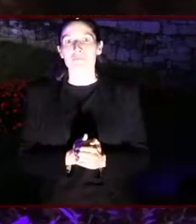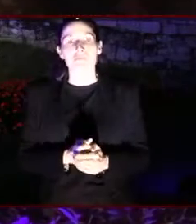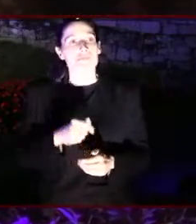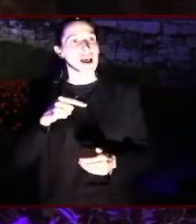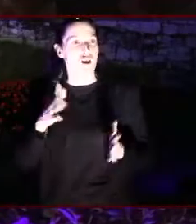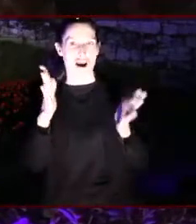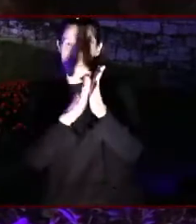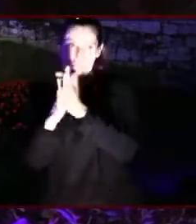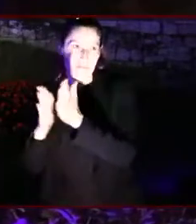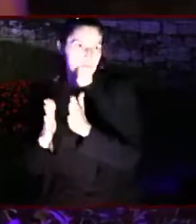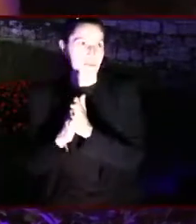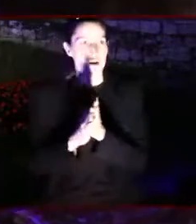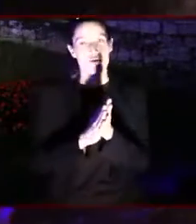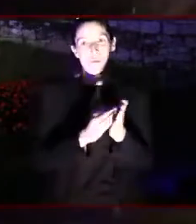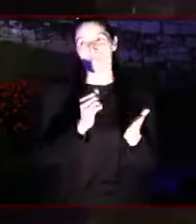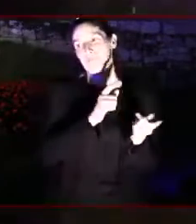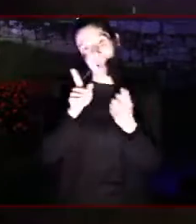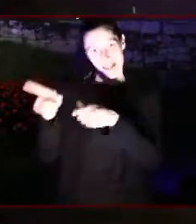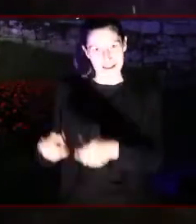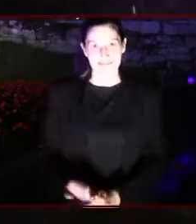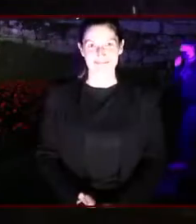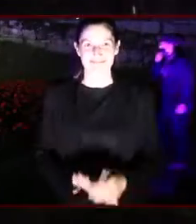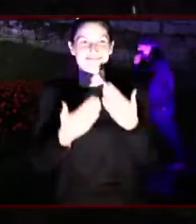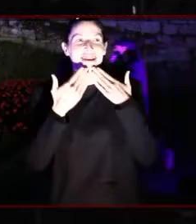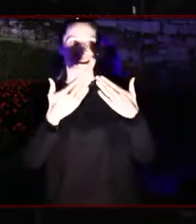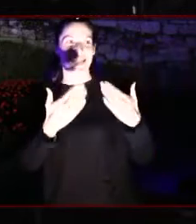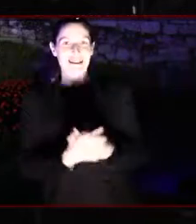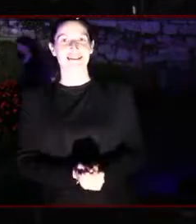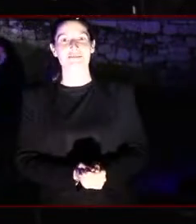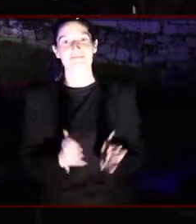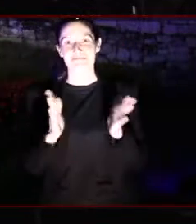Este fortísimo aplauso é para ti. Grazas, moitas grazas.